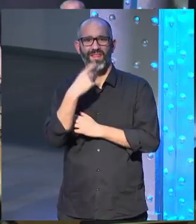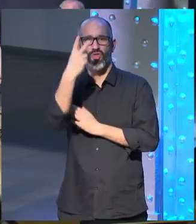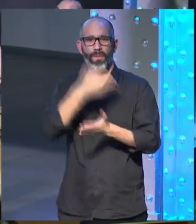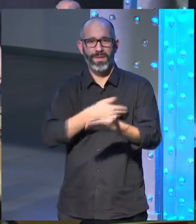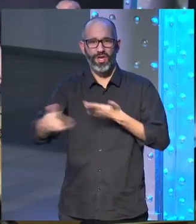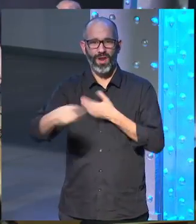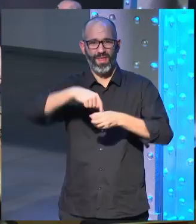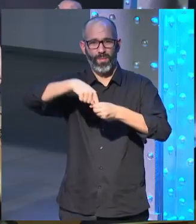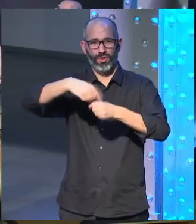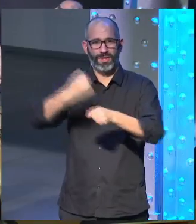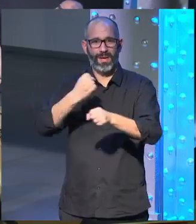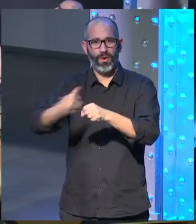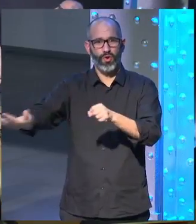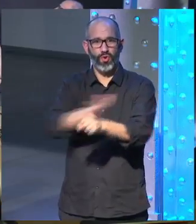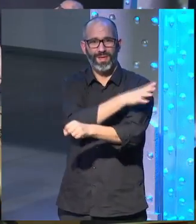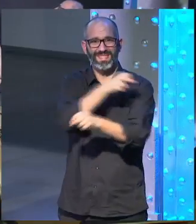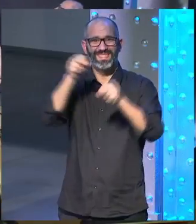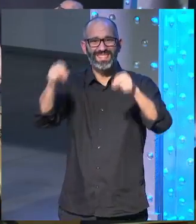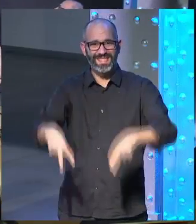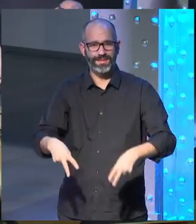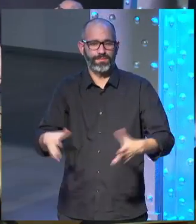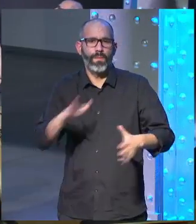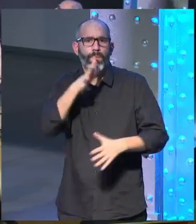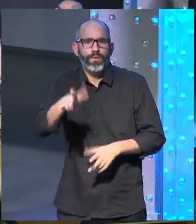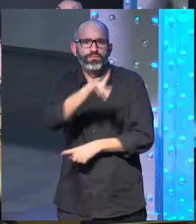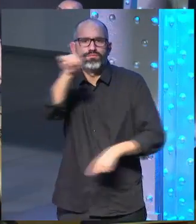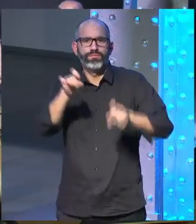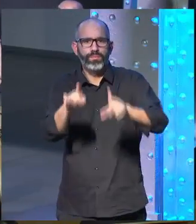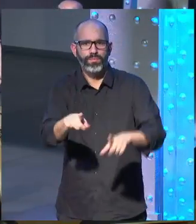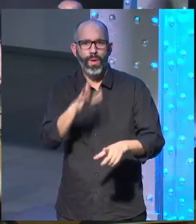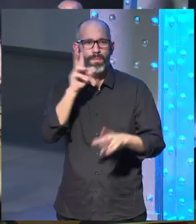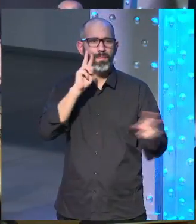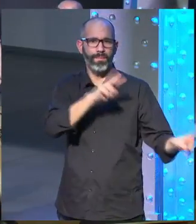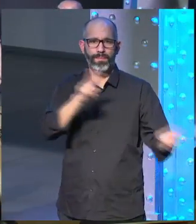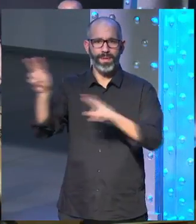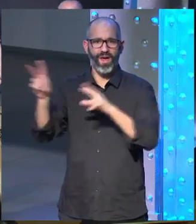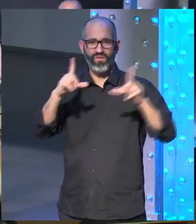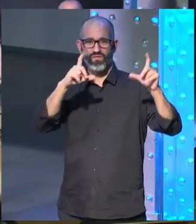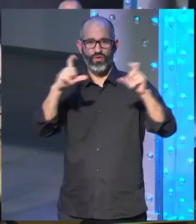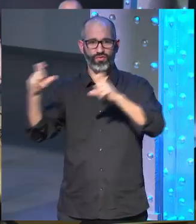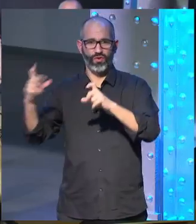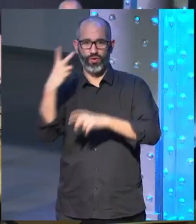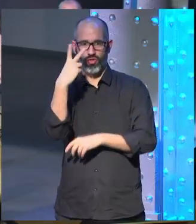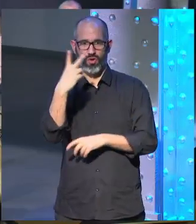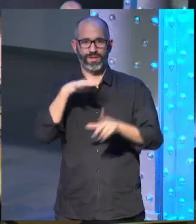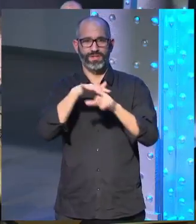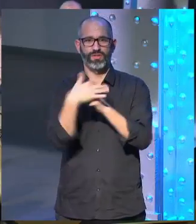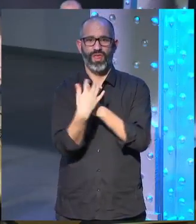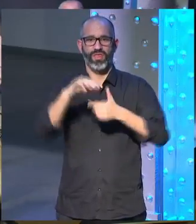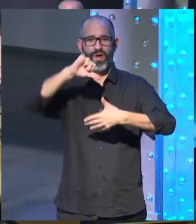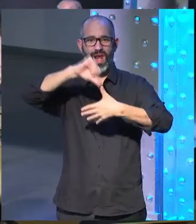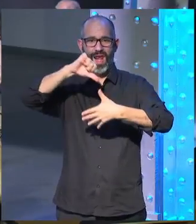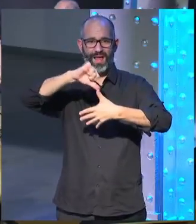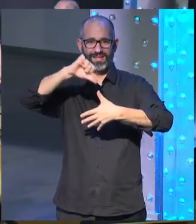de trabajo que no se van a cubrir, ¿no? Mirad, quiero que veáis estas dos fotos, perdón. Esta es también la situación en